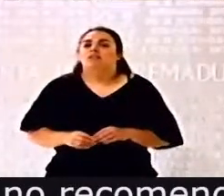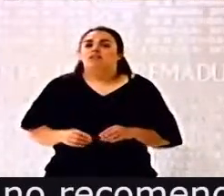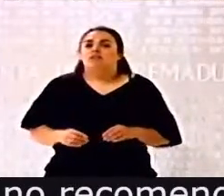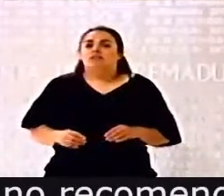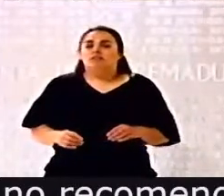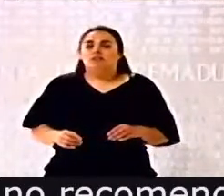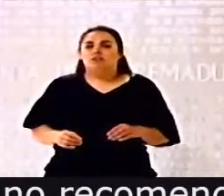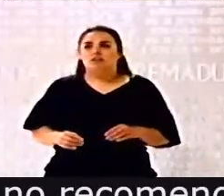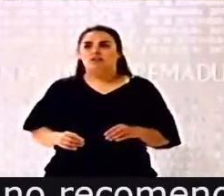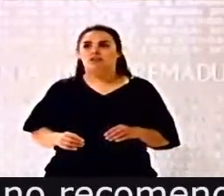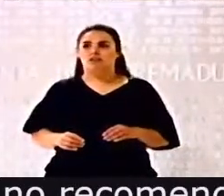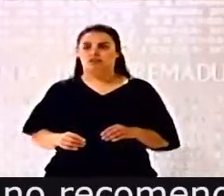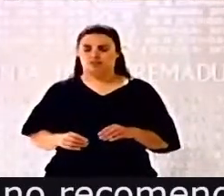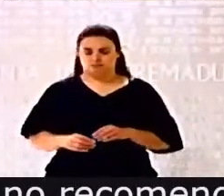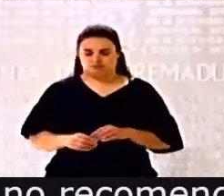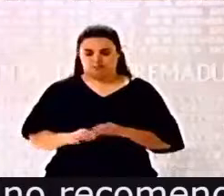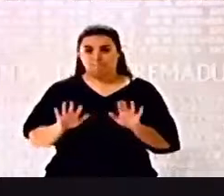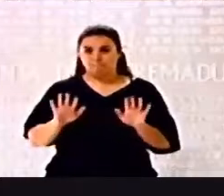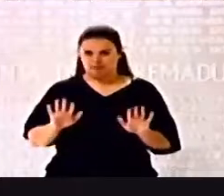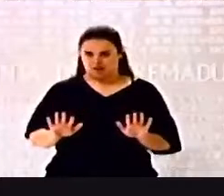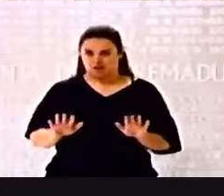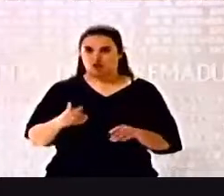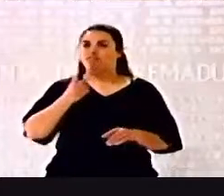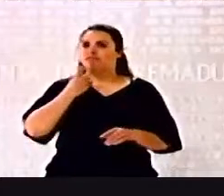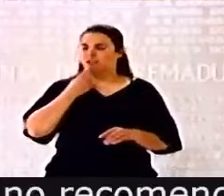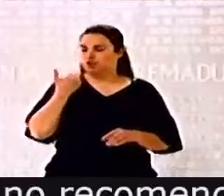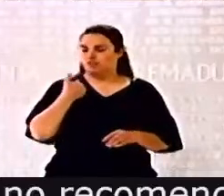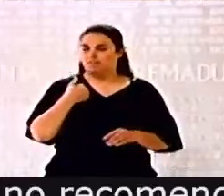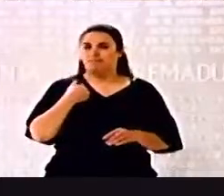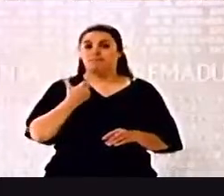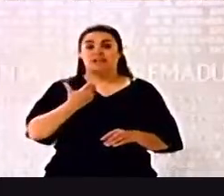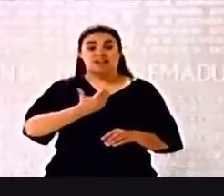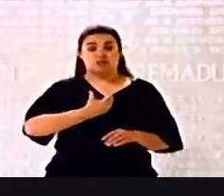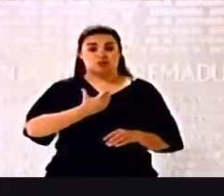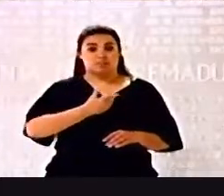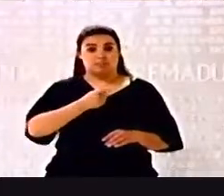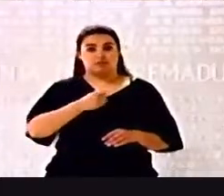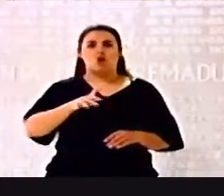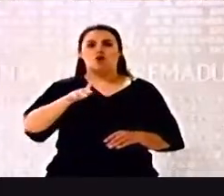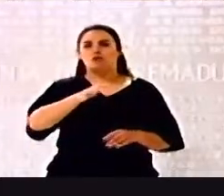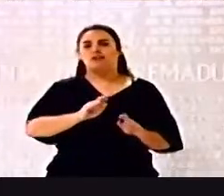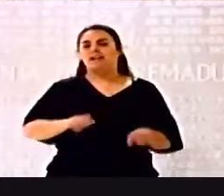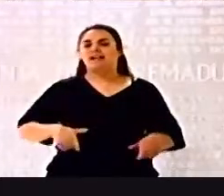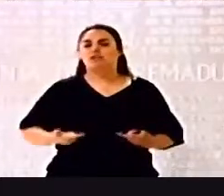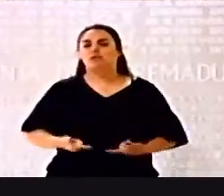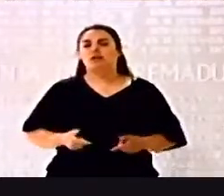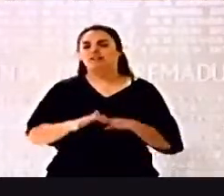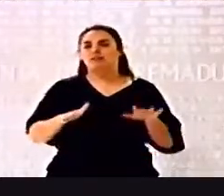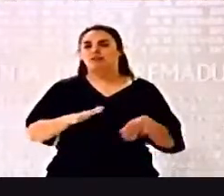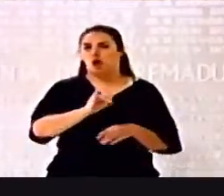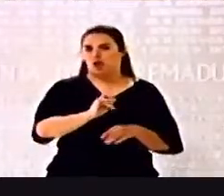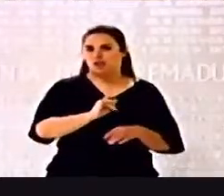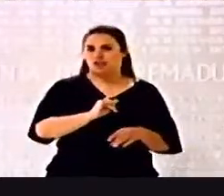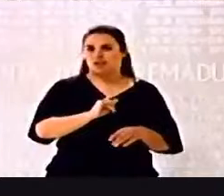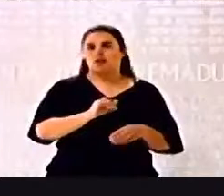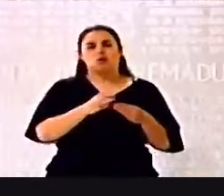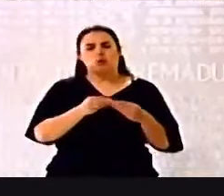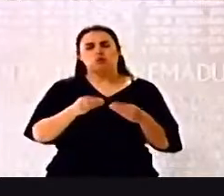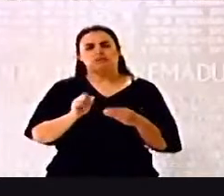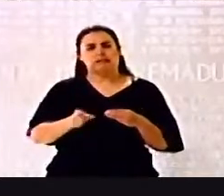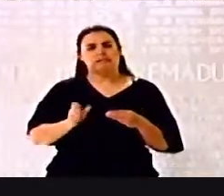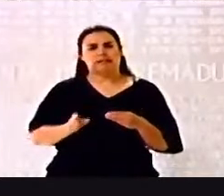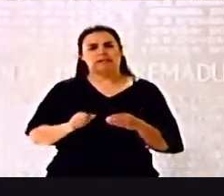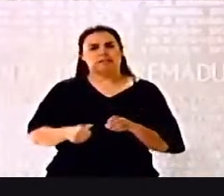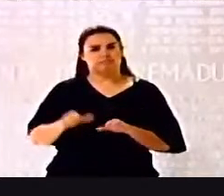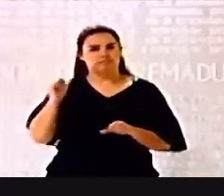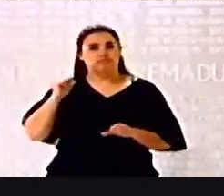Ahora bien, dicho esto, un ayuntamiento tiene una zona natural de baño que viene utilizando,